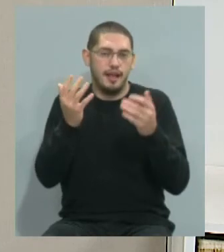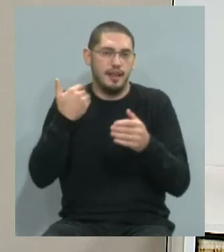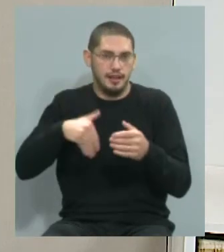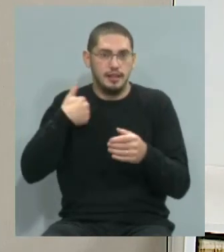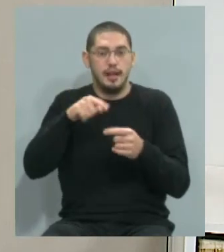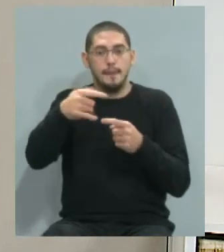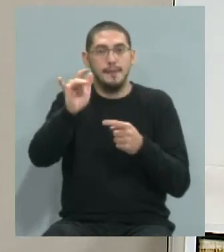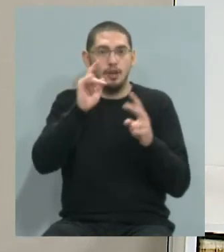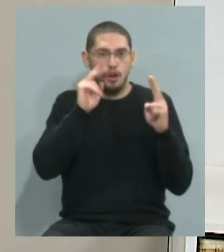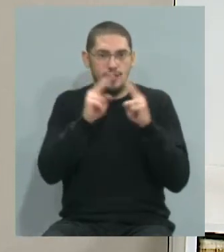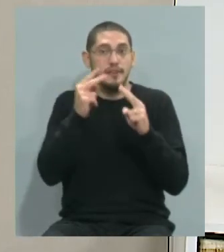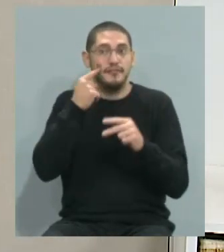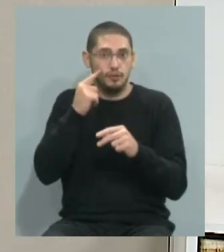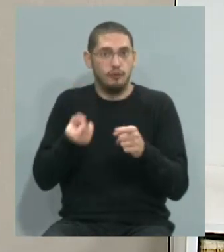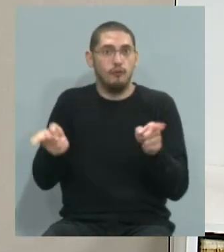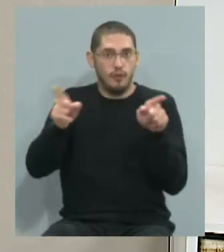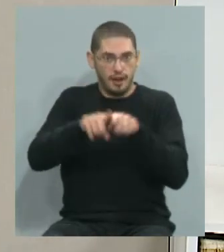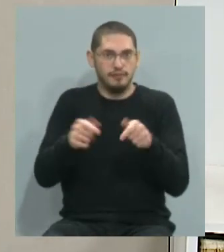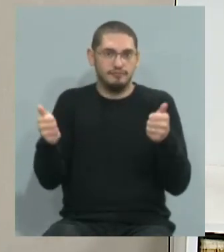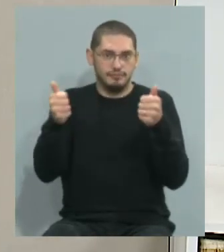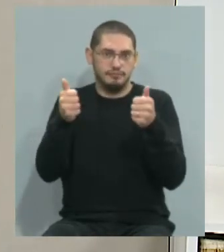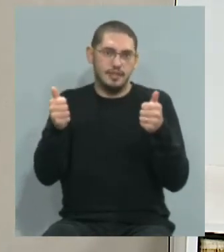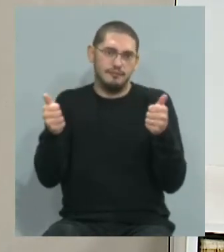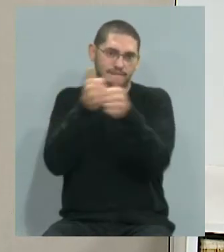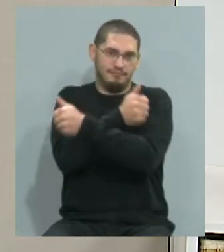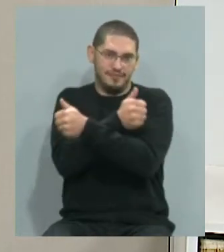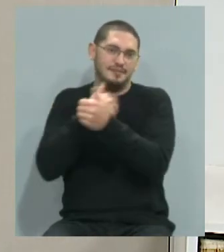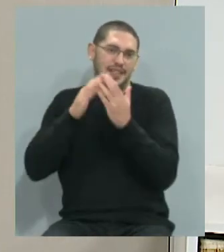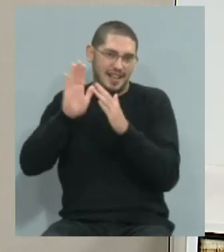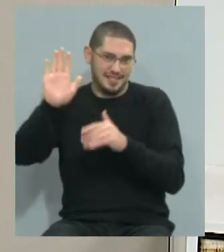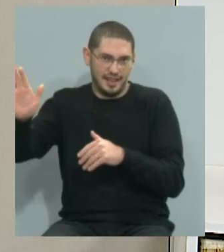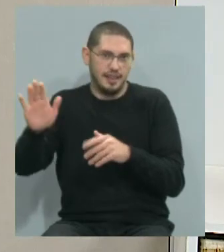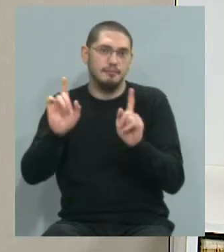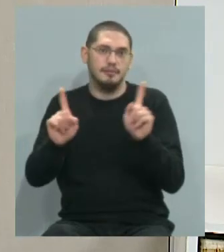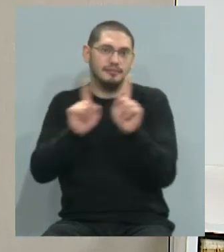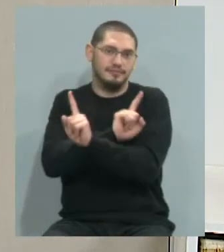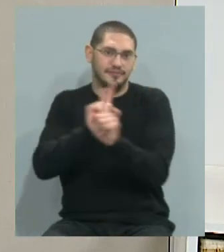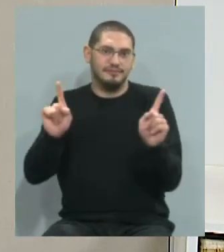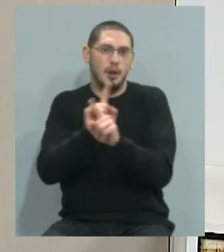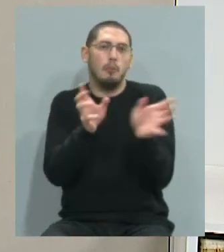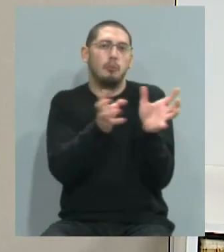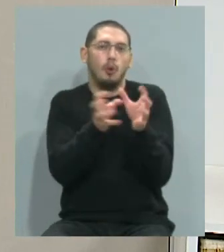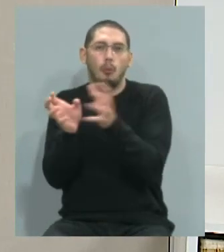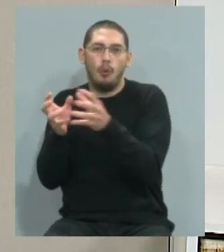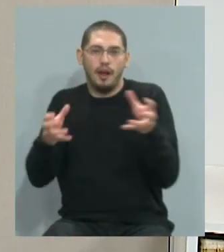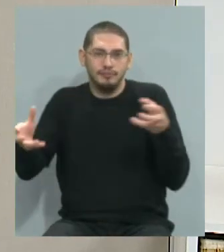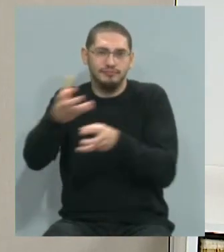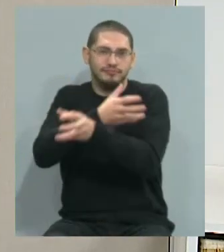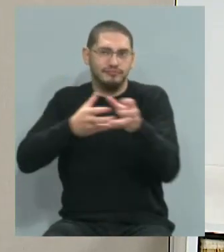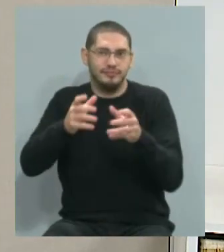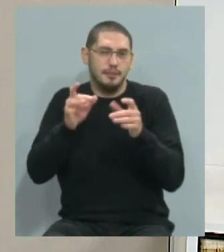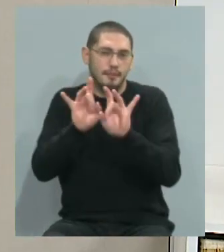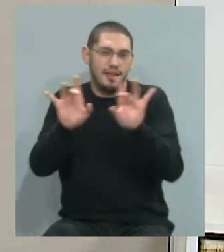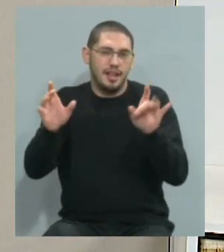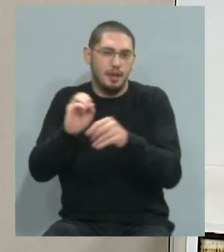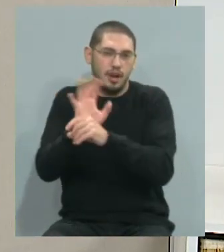vuelta. Víctor San Giorgio estará con ustedes aquí en el estudio. Yo estaré desde la casa, como corresponde, con estas burbujas que nos demanda también la pandemia